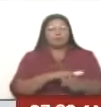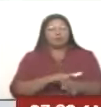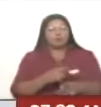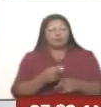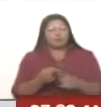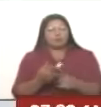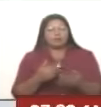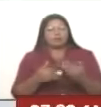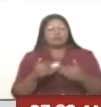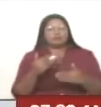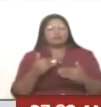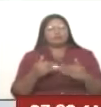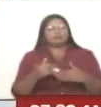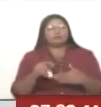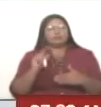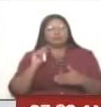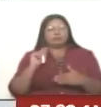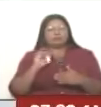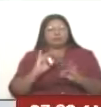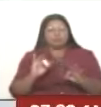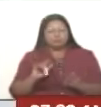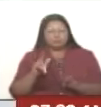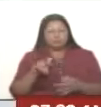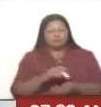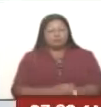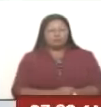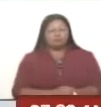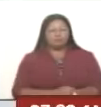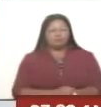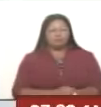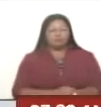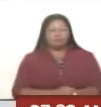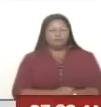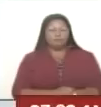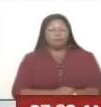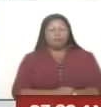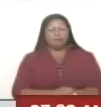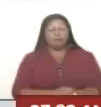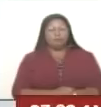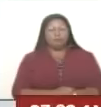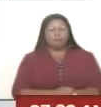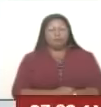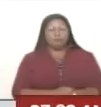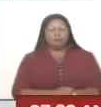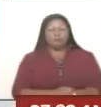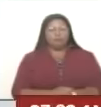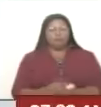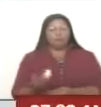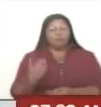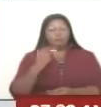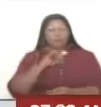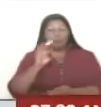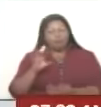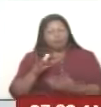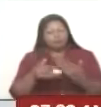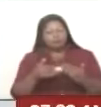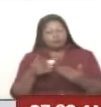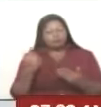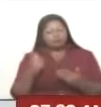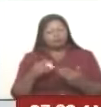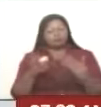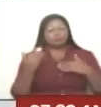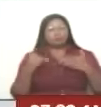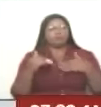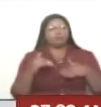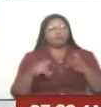que retroceder en sus posiciones de derrocar al gobierno, de desestabilizar, de causar daño al país, han tenido que retroceder, han